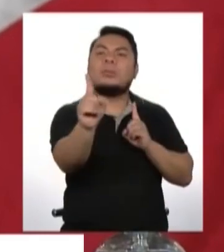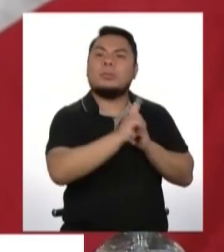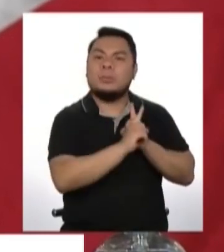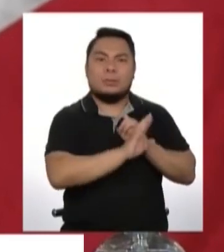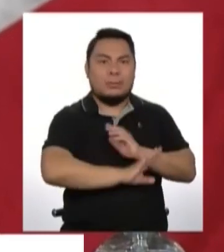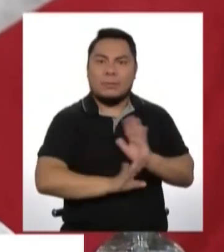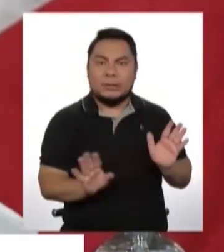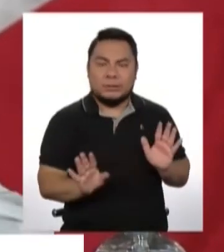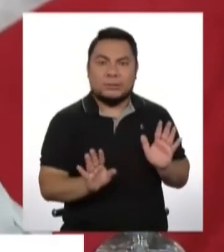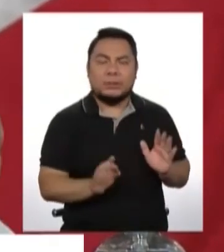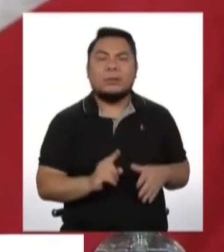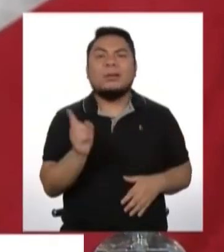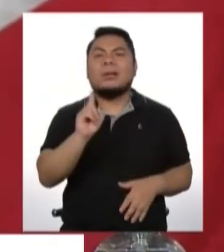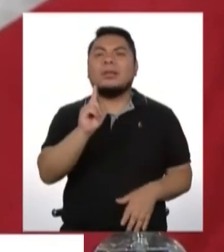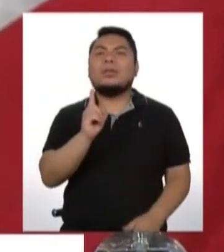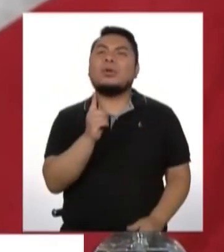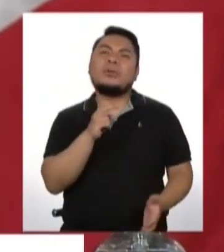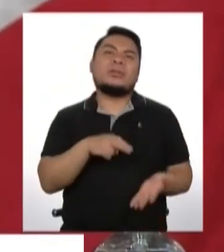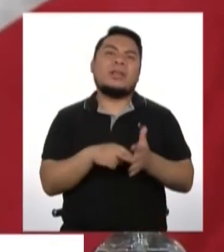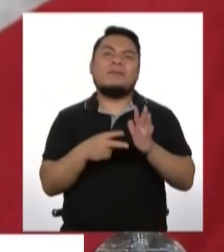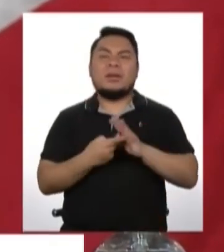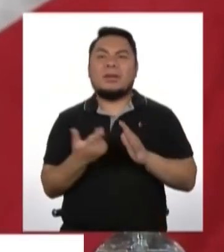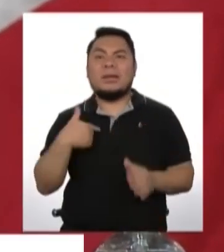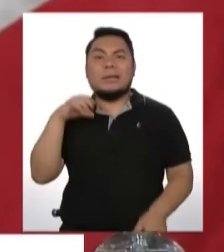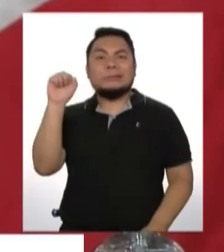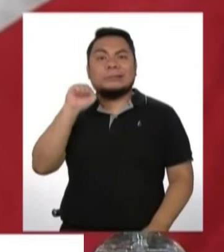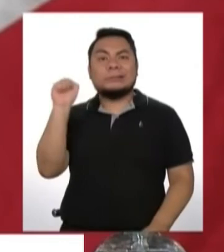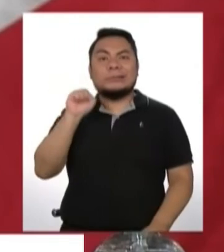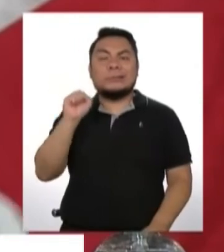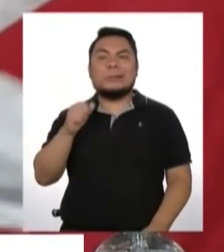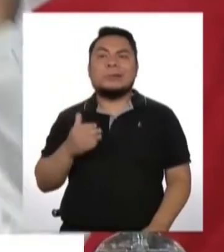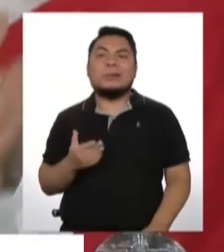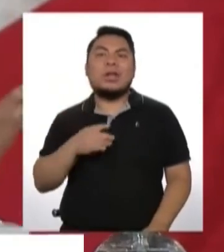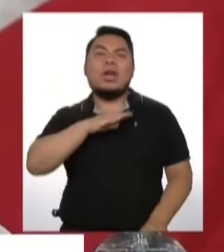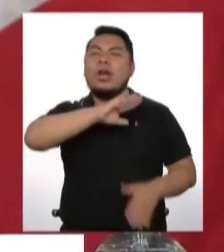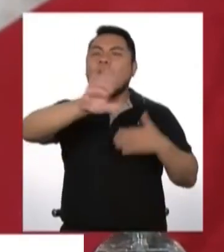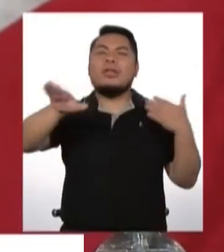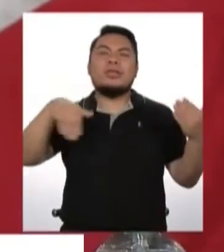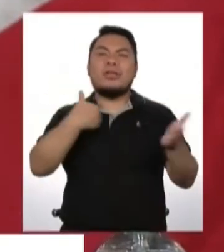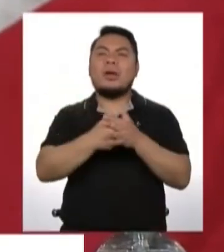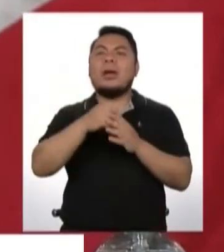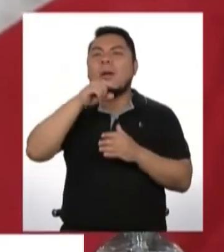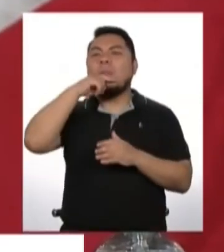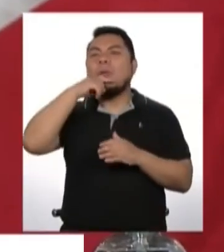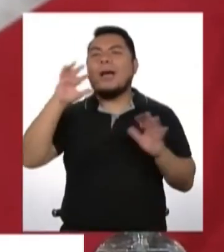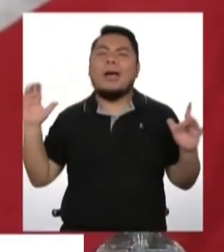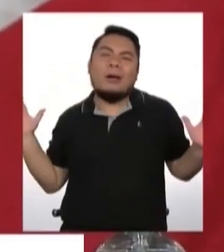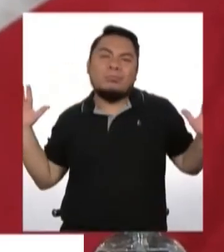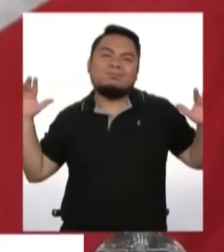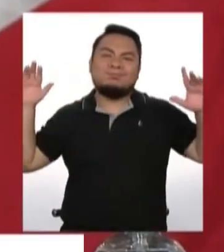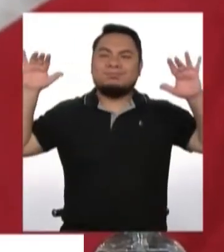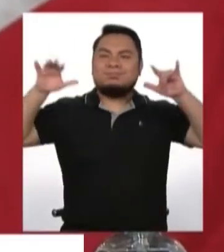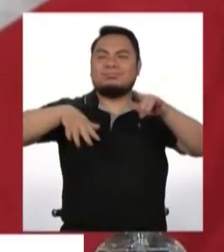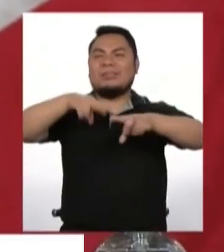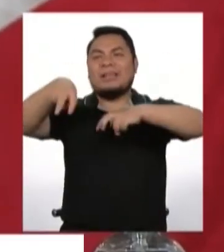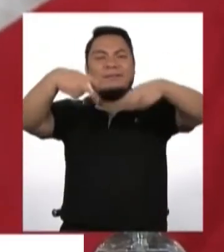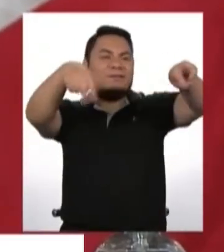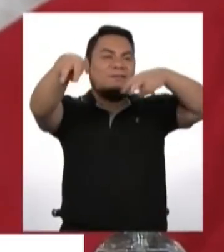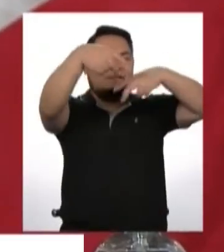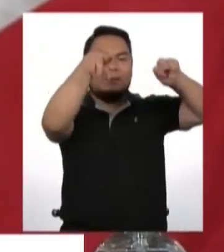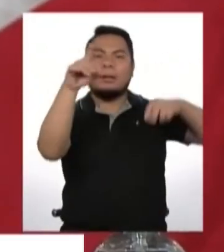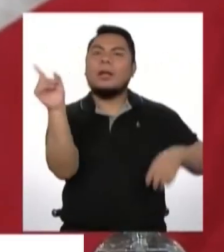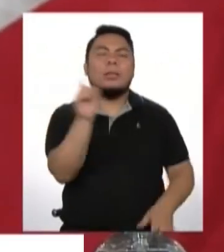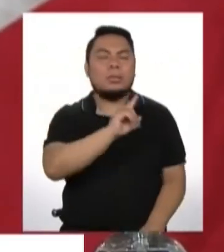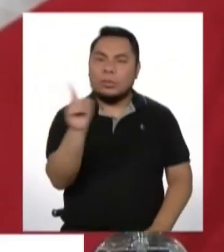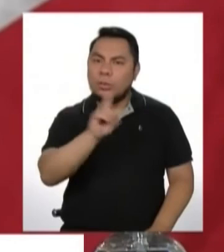No es que los días sábados salen todas las mujeres. O sea, ese no es el espíritu y la norma.